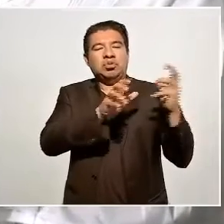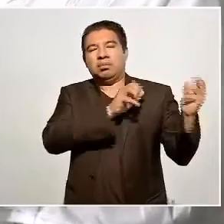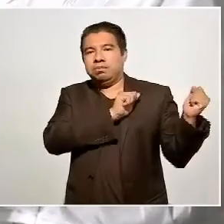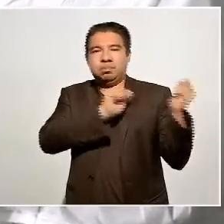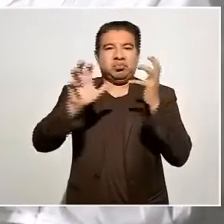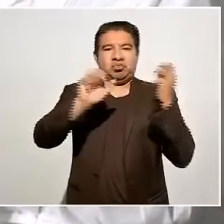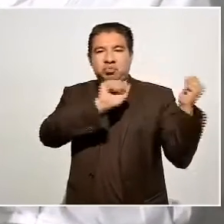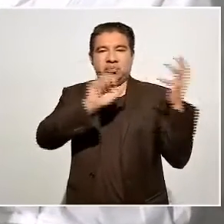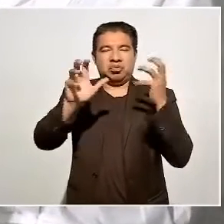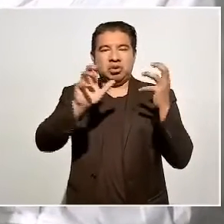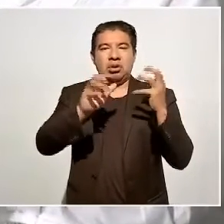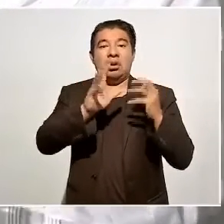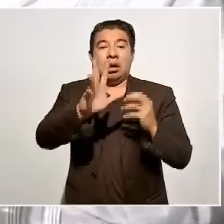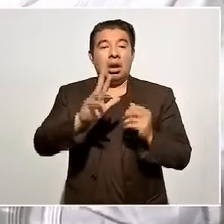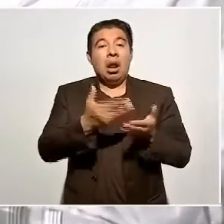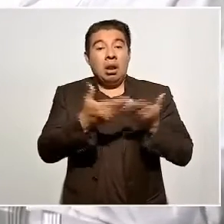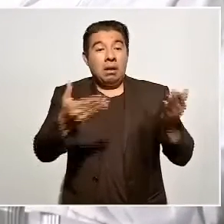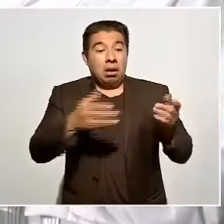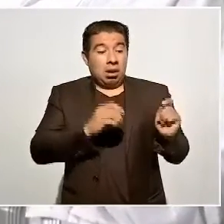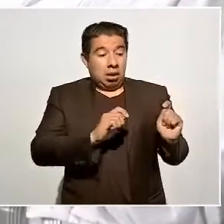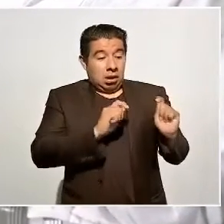Se privatizó